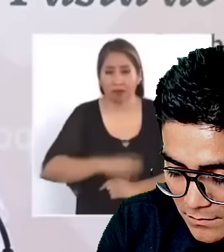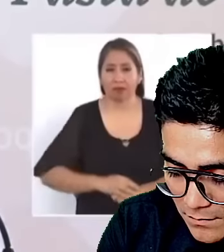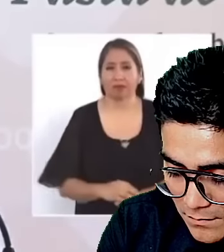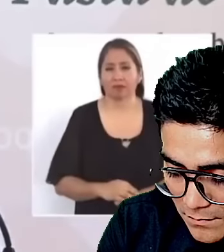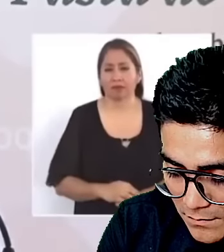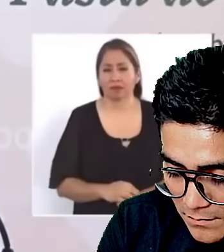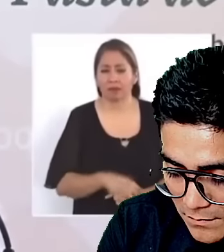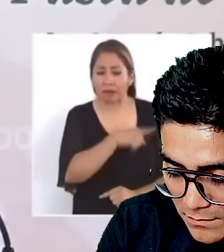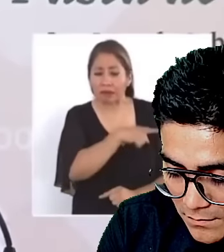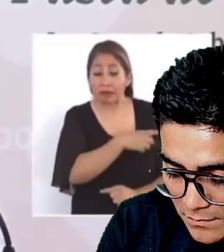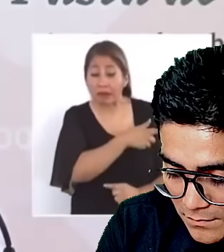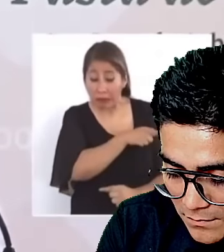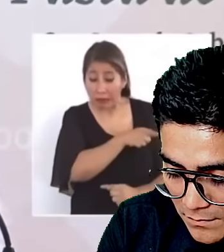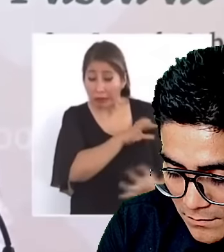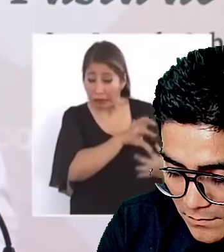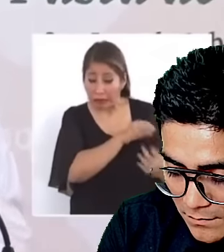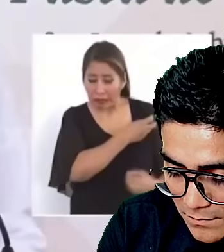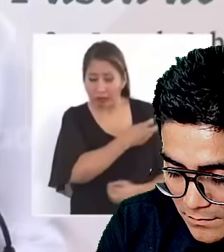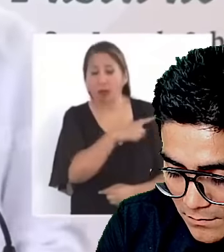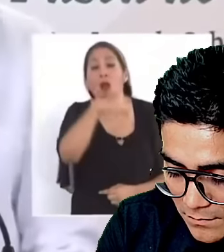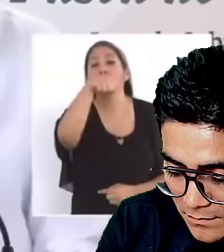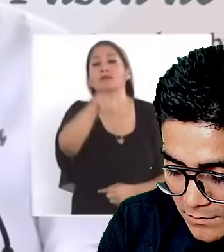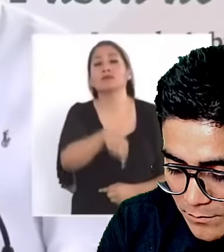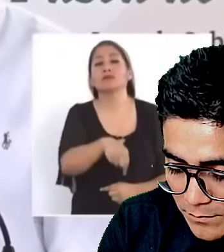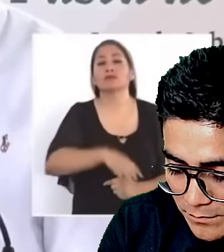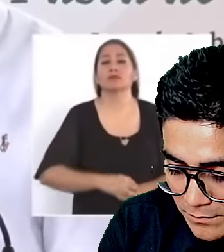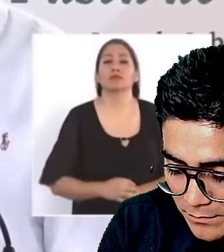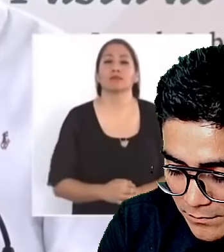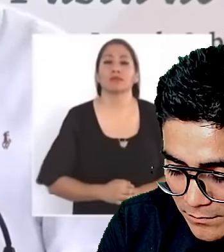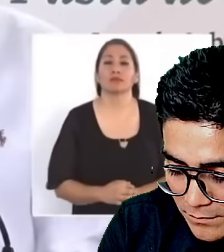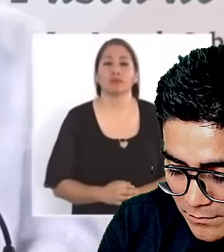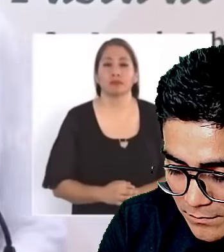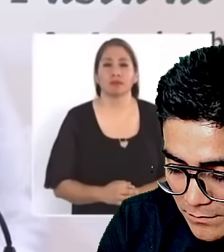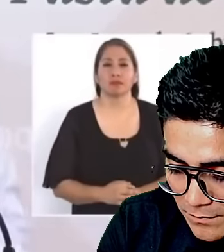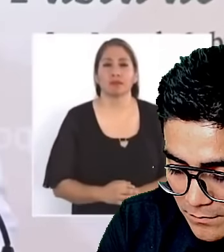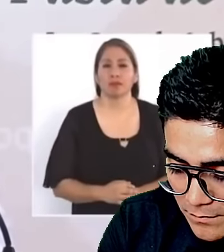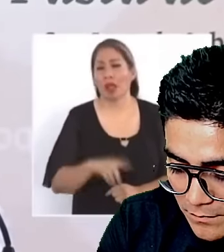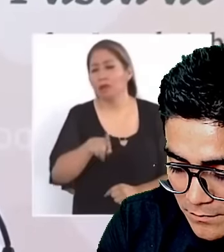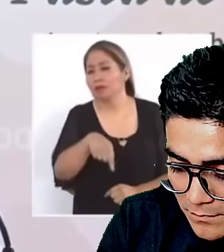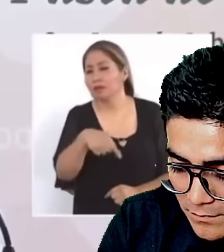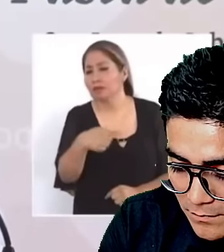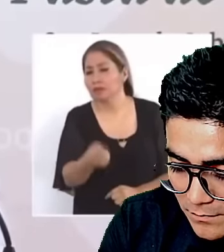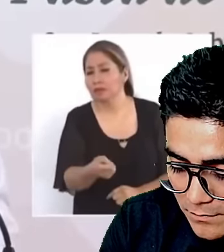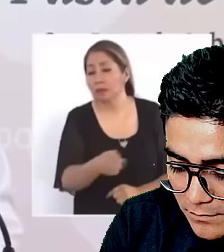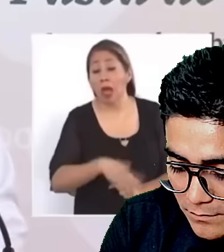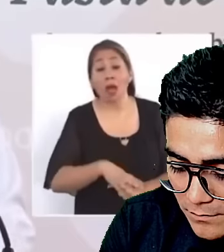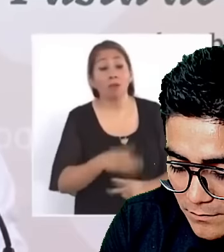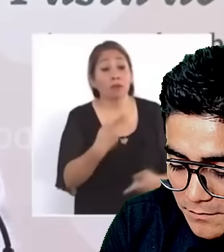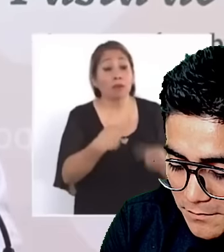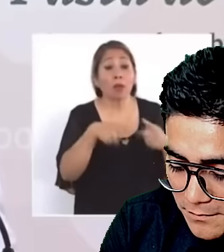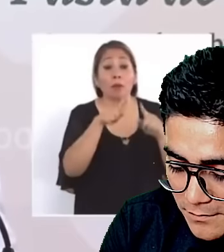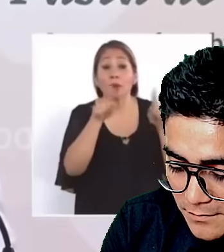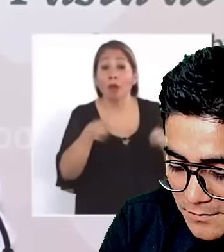Por ello, el día de hoy, además de darle la